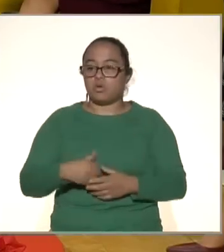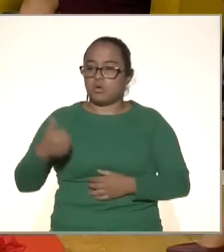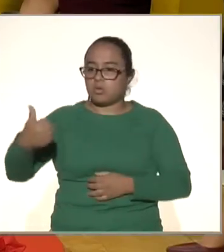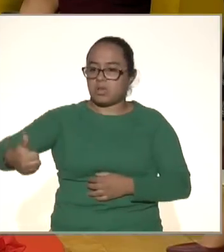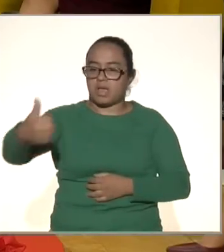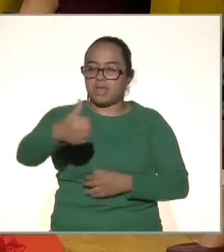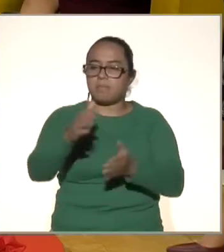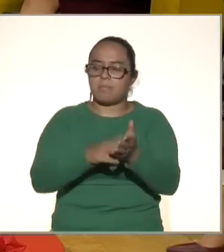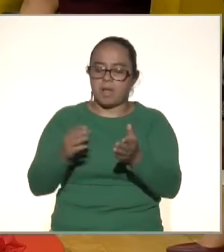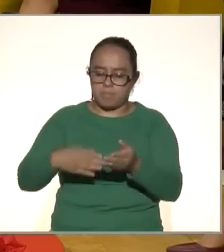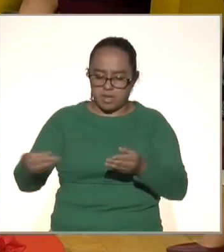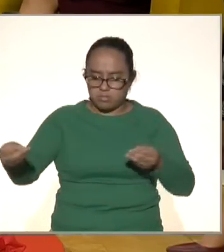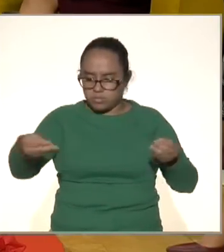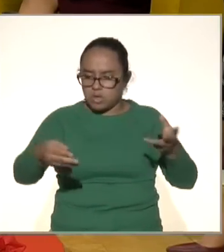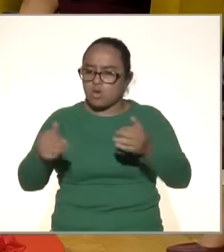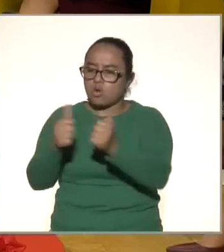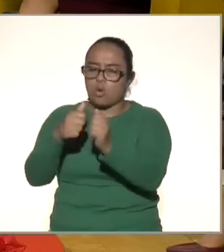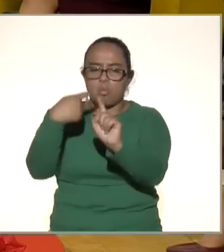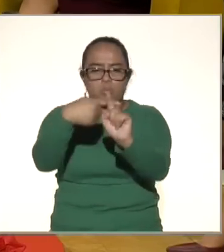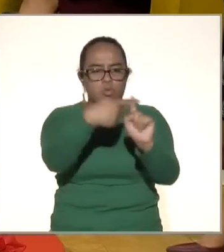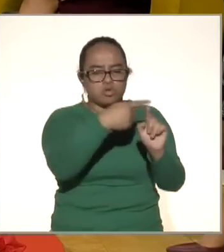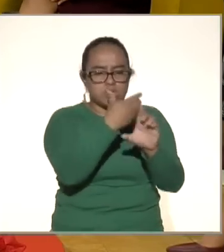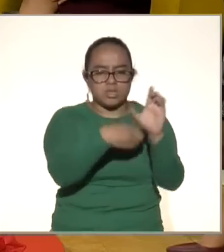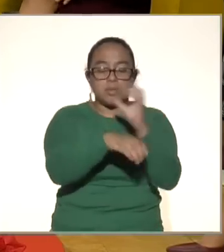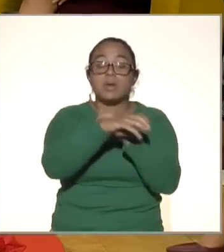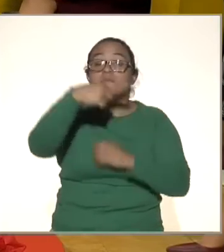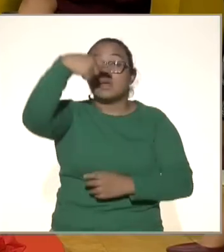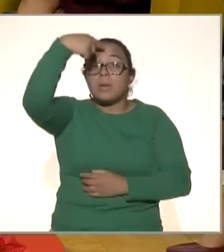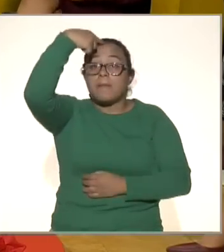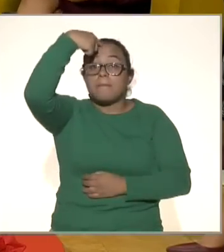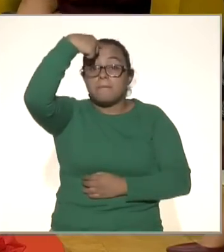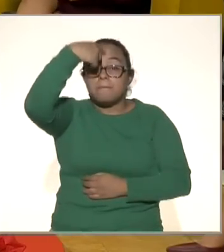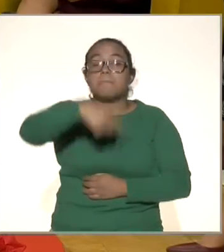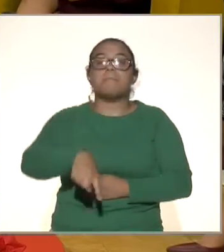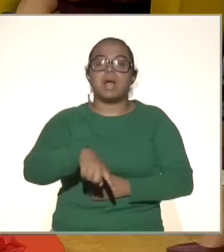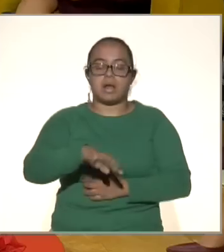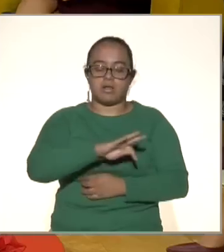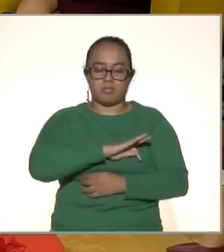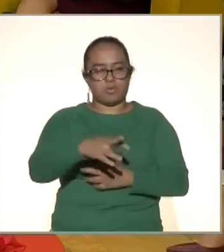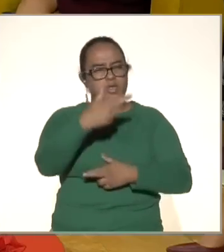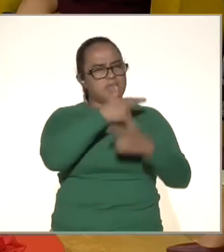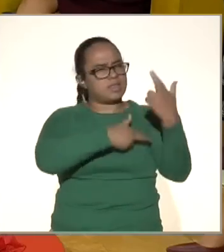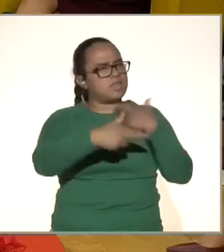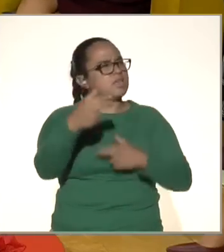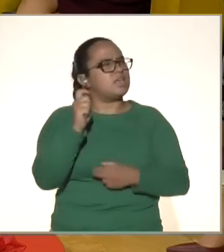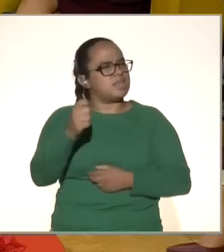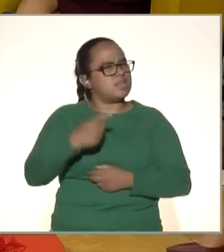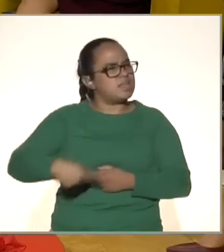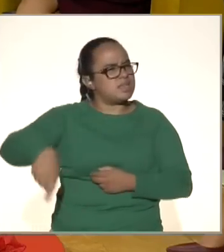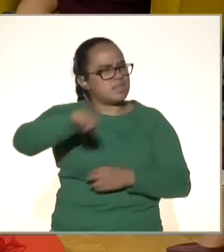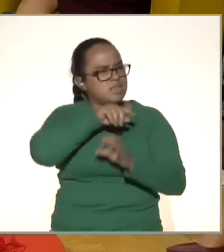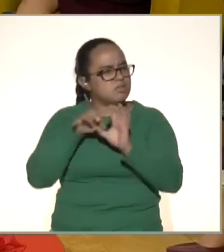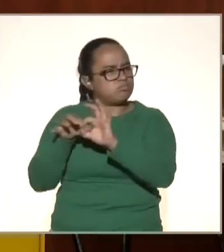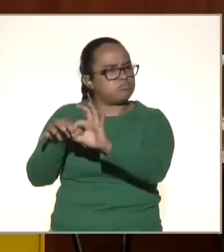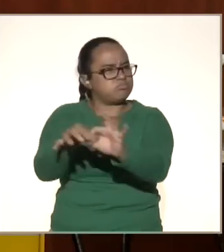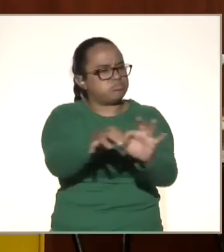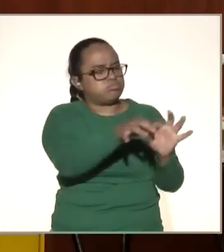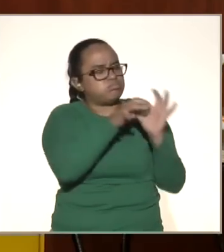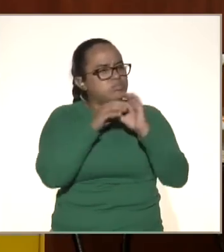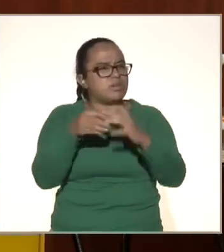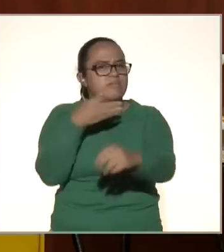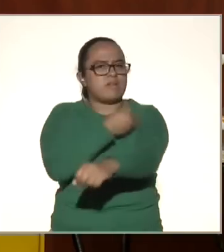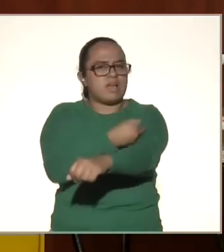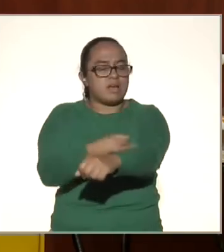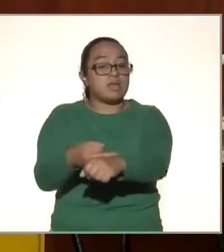un papelito con buenos deseos, como para poder regresar a ese motivo que fue en este caso y